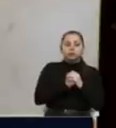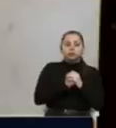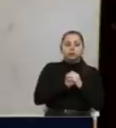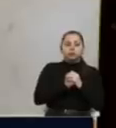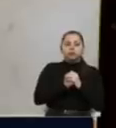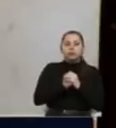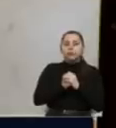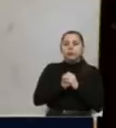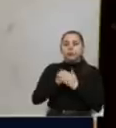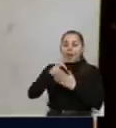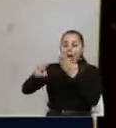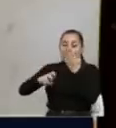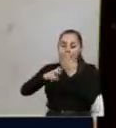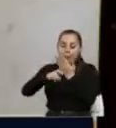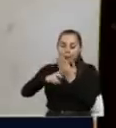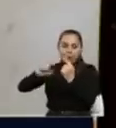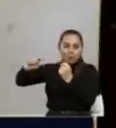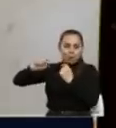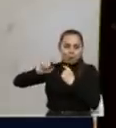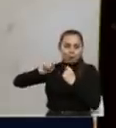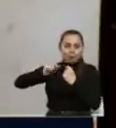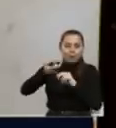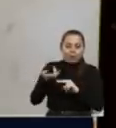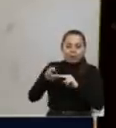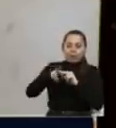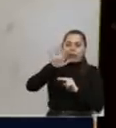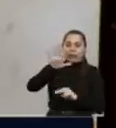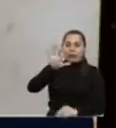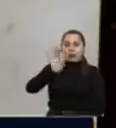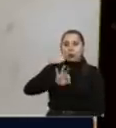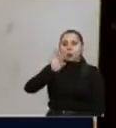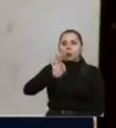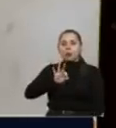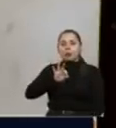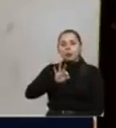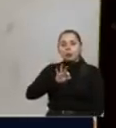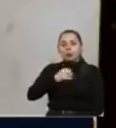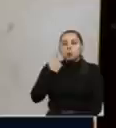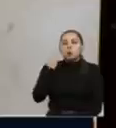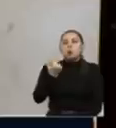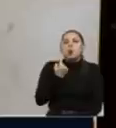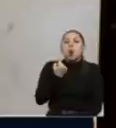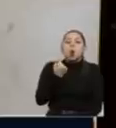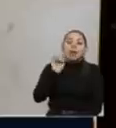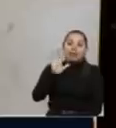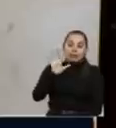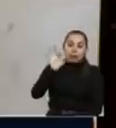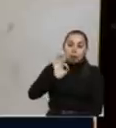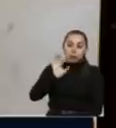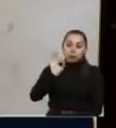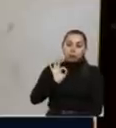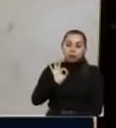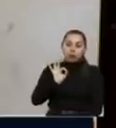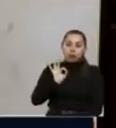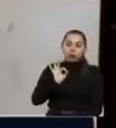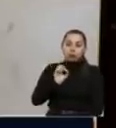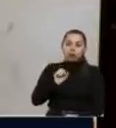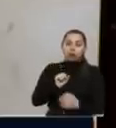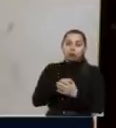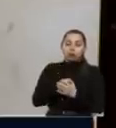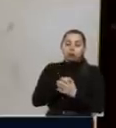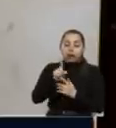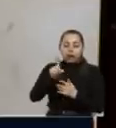la bonificación, el incremento del 5%, solo el 5%, y